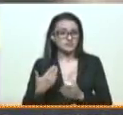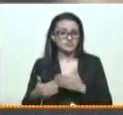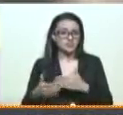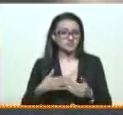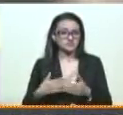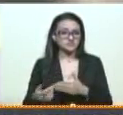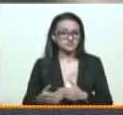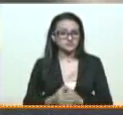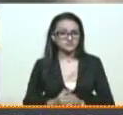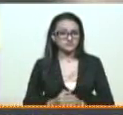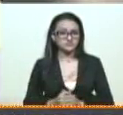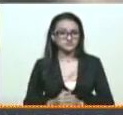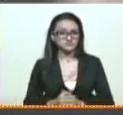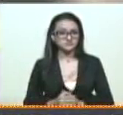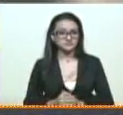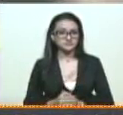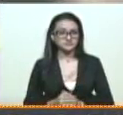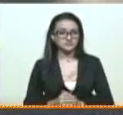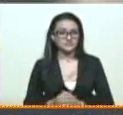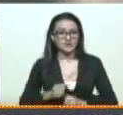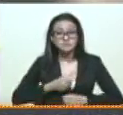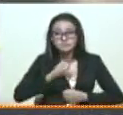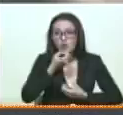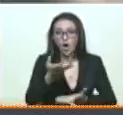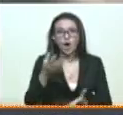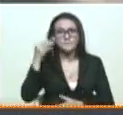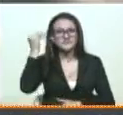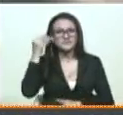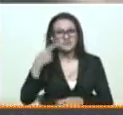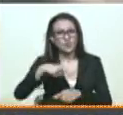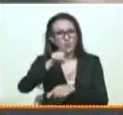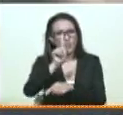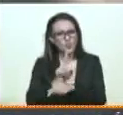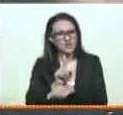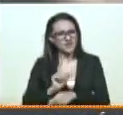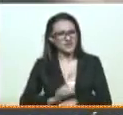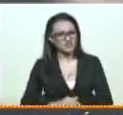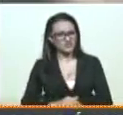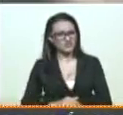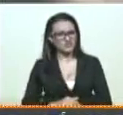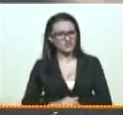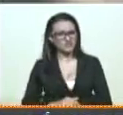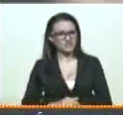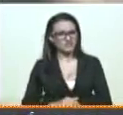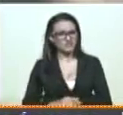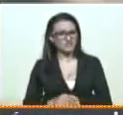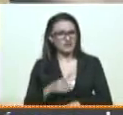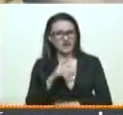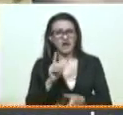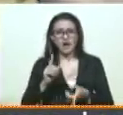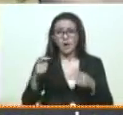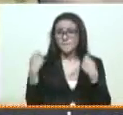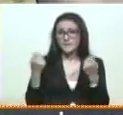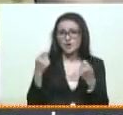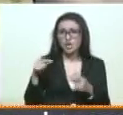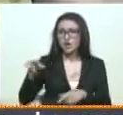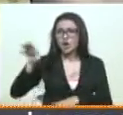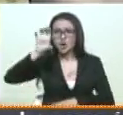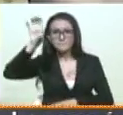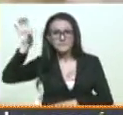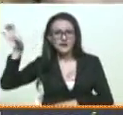comunicación, que expresan además un pensamiento único. No es extraño que en los periódicos de cada uno de sus